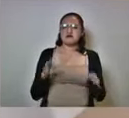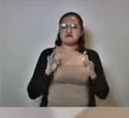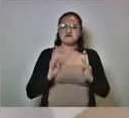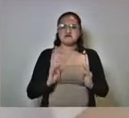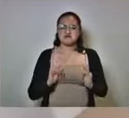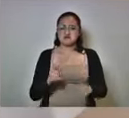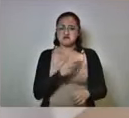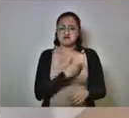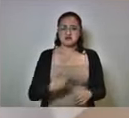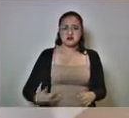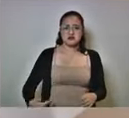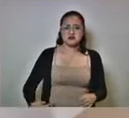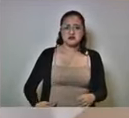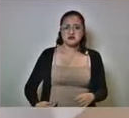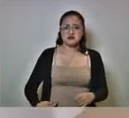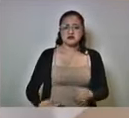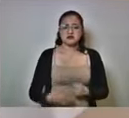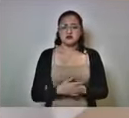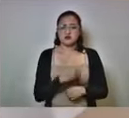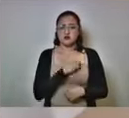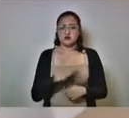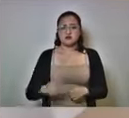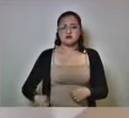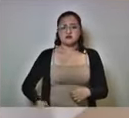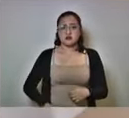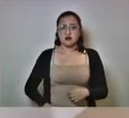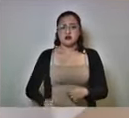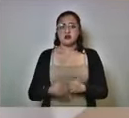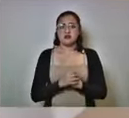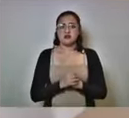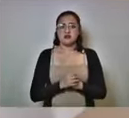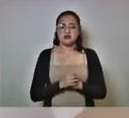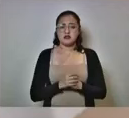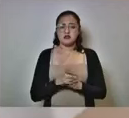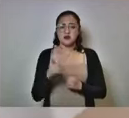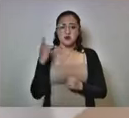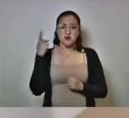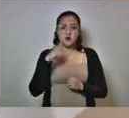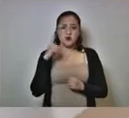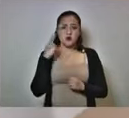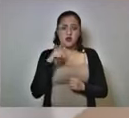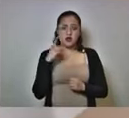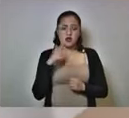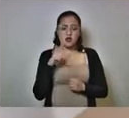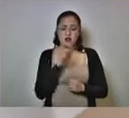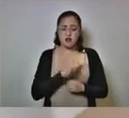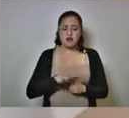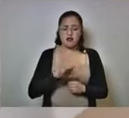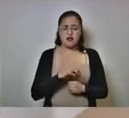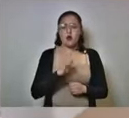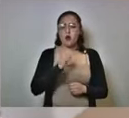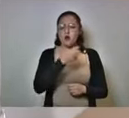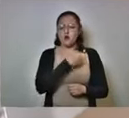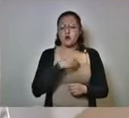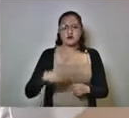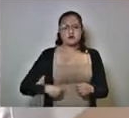Los presidentes municipales de Puebla capital y de muchos municipios.